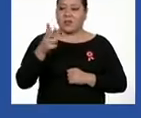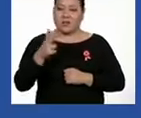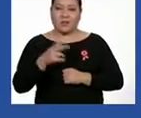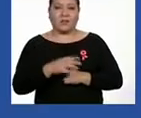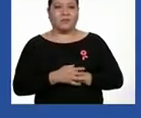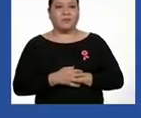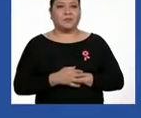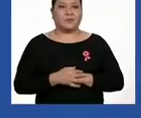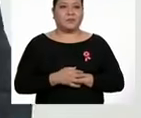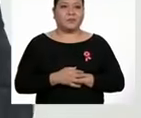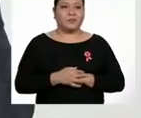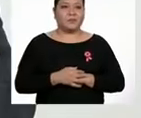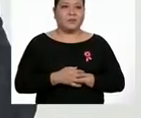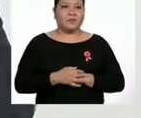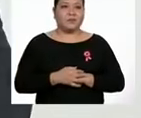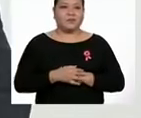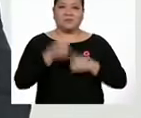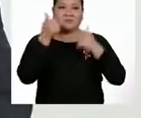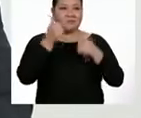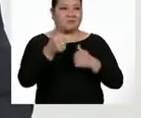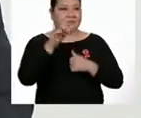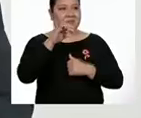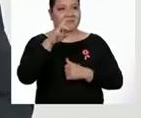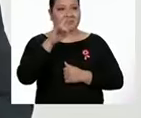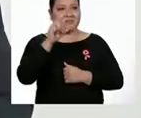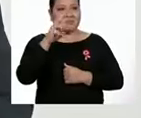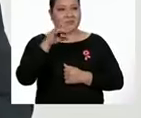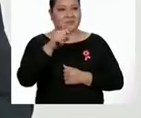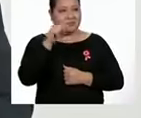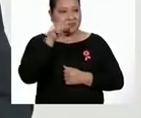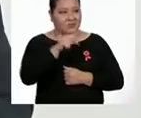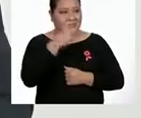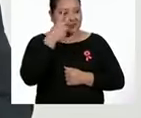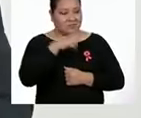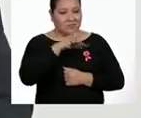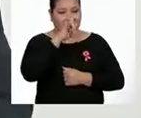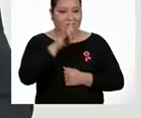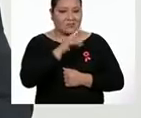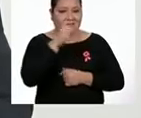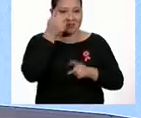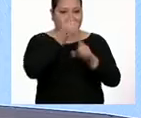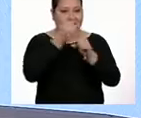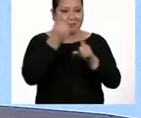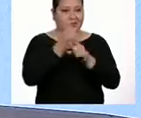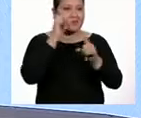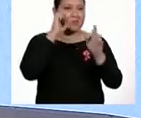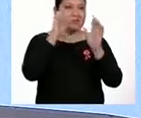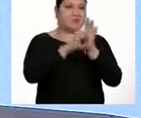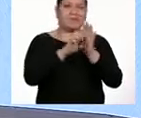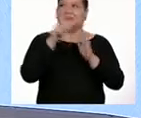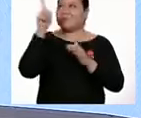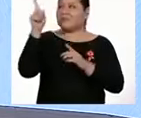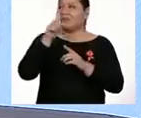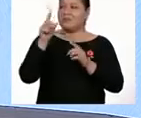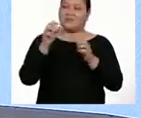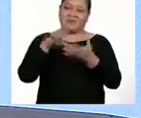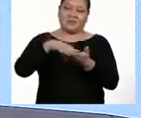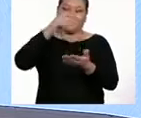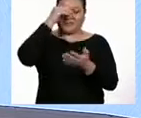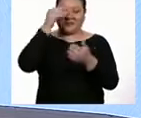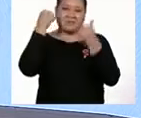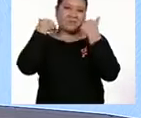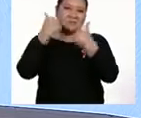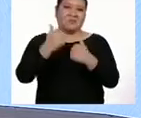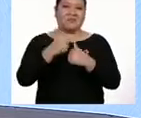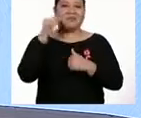partido. Muy bien, Yaremis. Veo que estás usando tus propios ejemplos. Con usted se aprende bien chévere